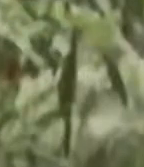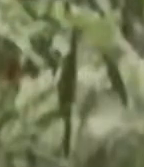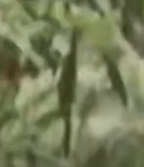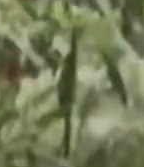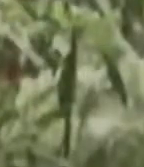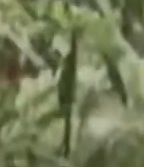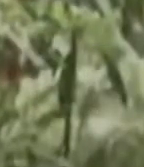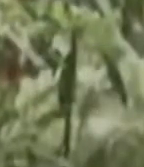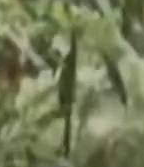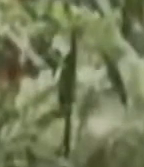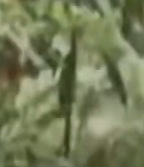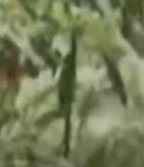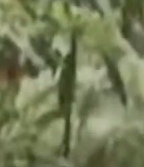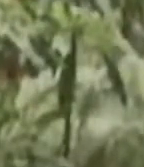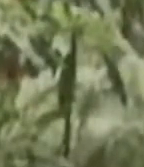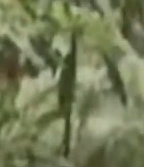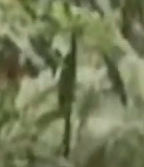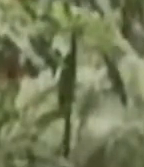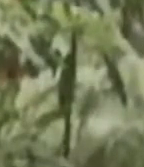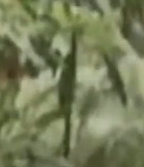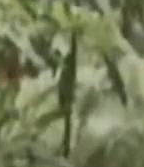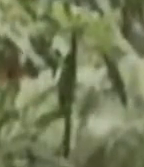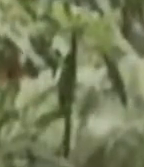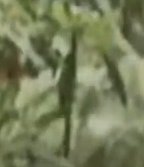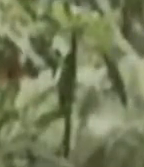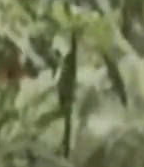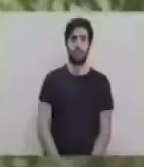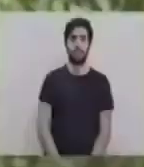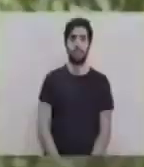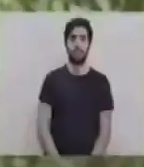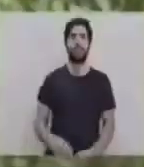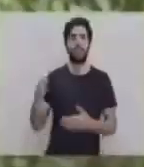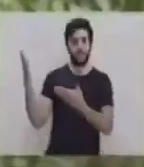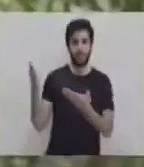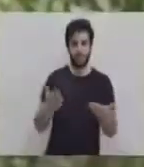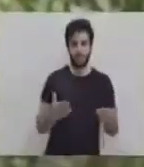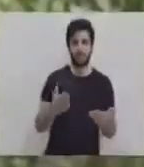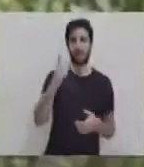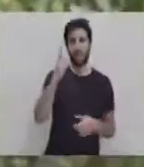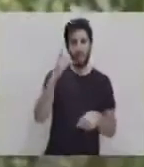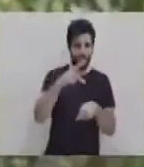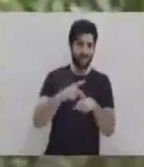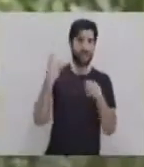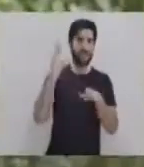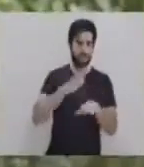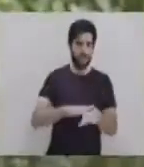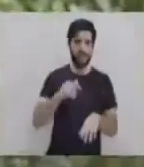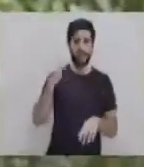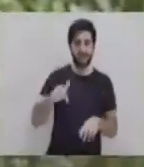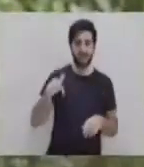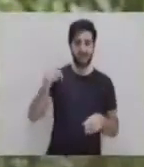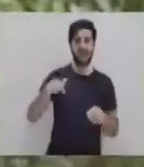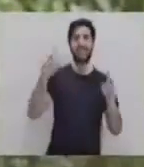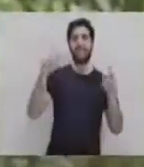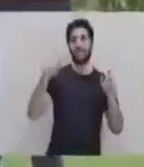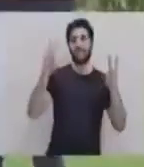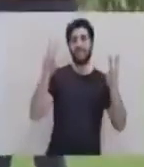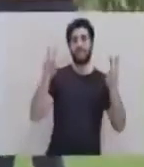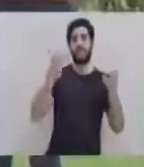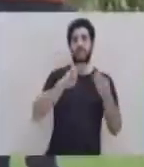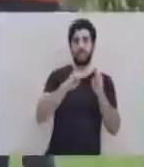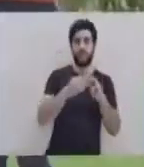Bienvenidos una vez más al segmento de matemáticas. Hoy nos acompaña Margarita Ochoa porque vamos a aprender más temas interesantes sobre